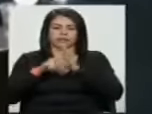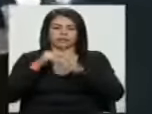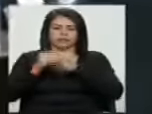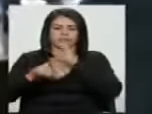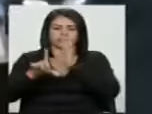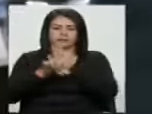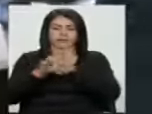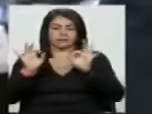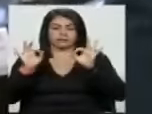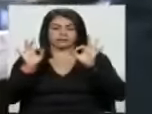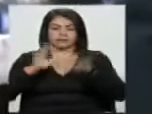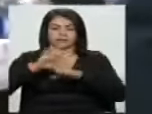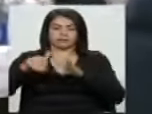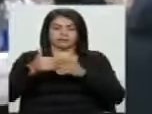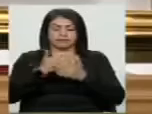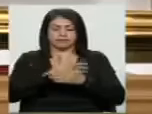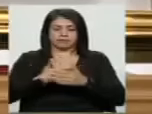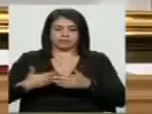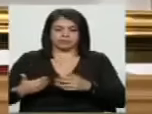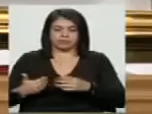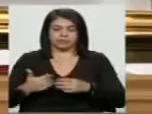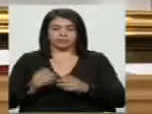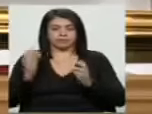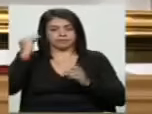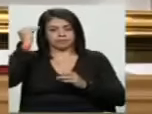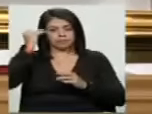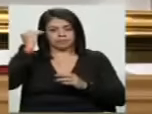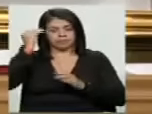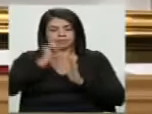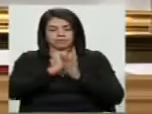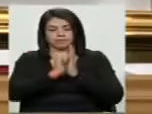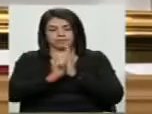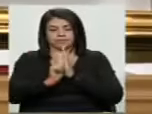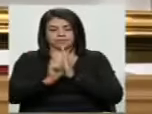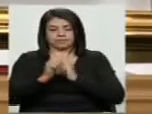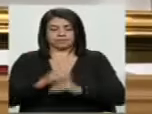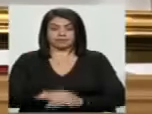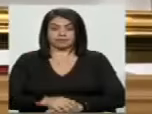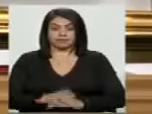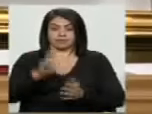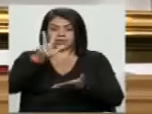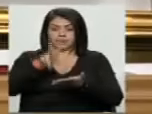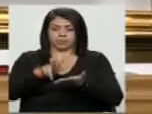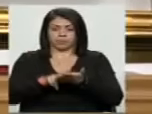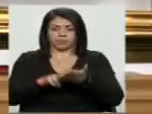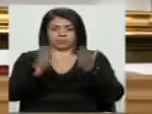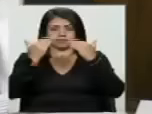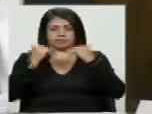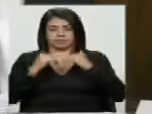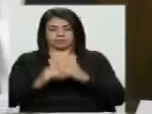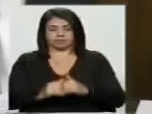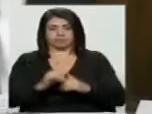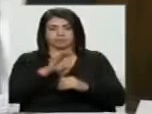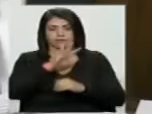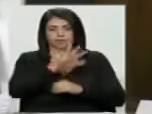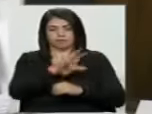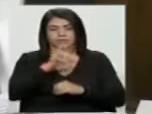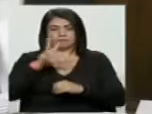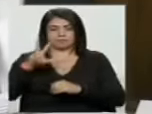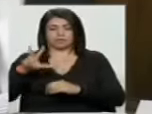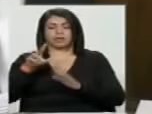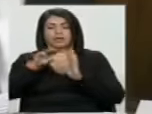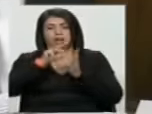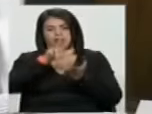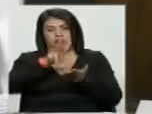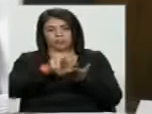las leyes especiales. Es todo, presidente. En consideración al artículo. Aprobado. Siguiente. Quincuagésimo tercero. Se